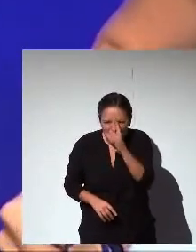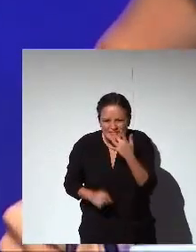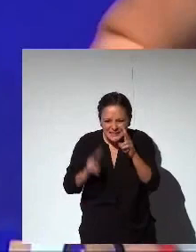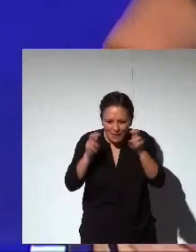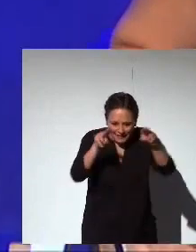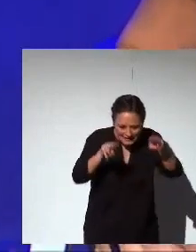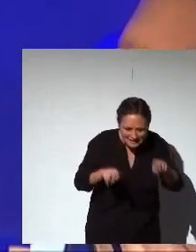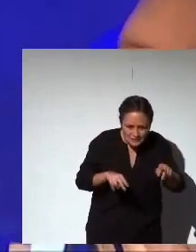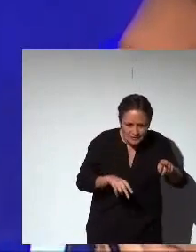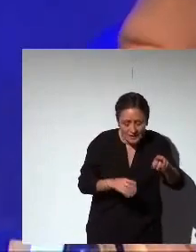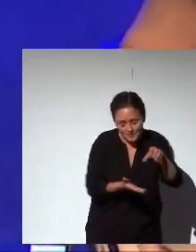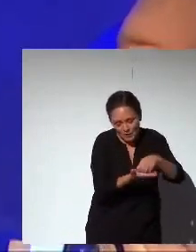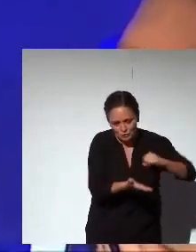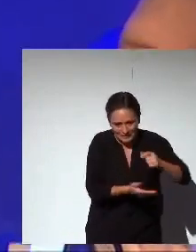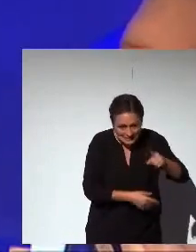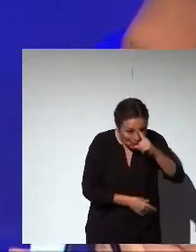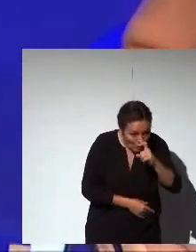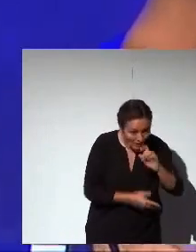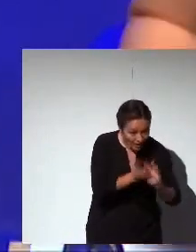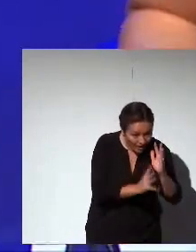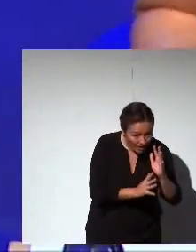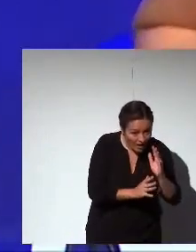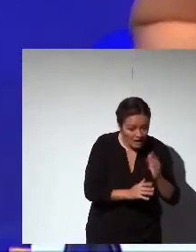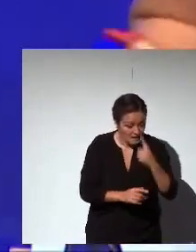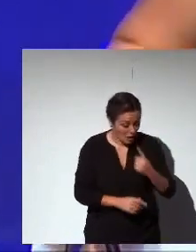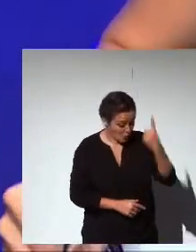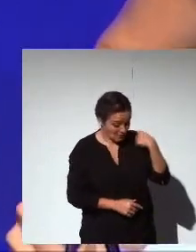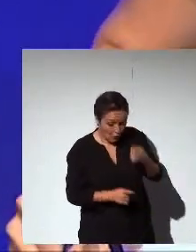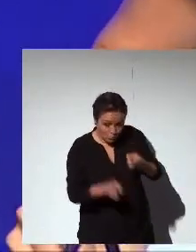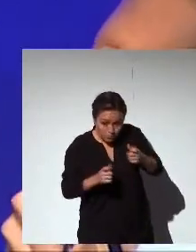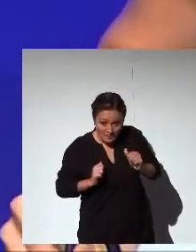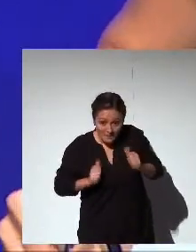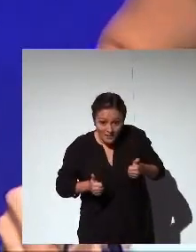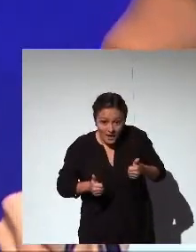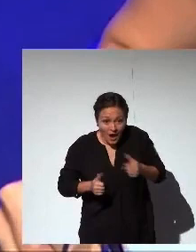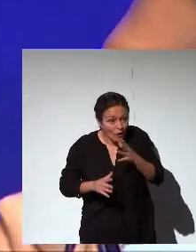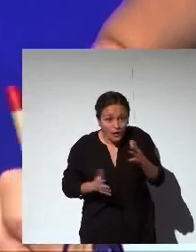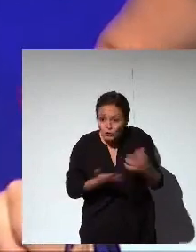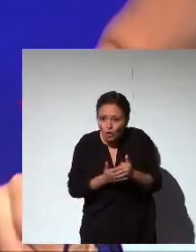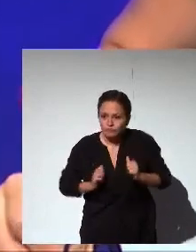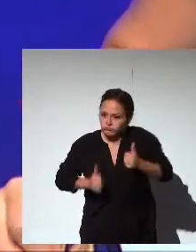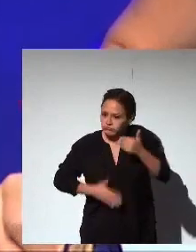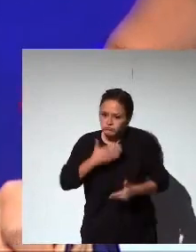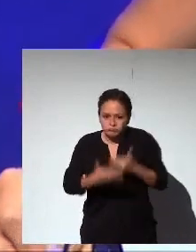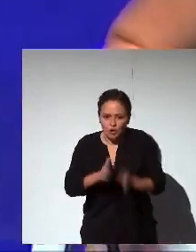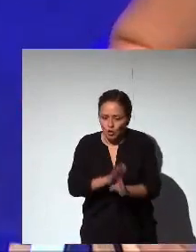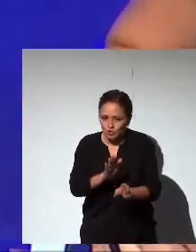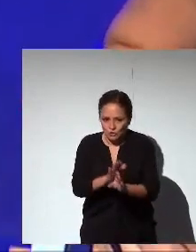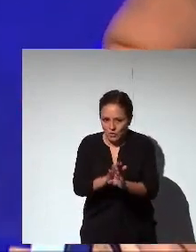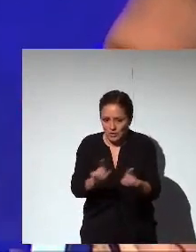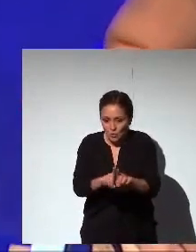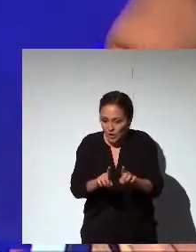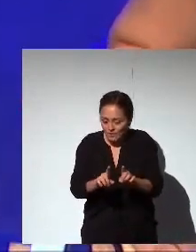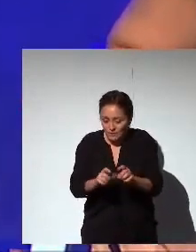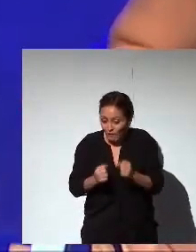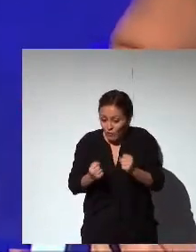fue el año pasado, ahora tenemos una guerra, y todos y todas hemos decidido seguir adelante y seguir siendo un motor de la fuerza